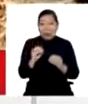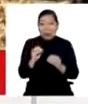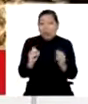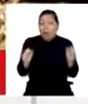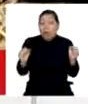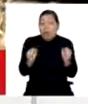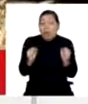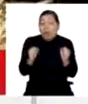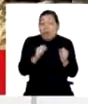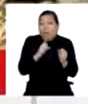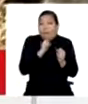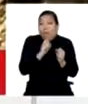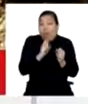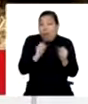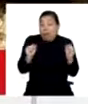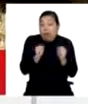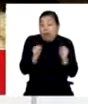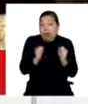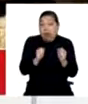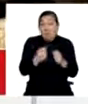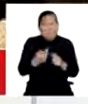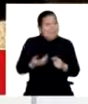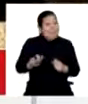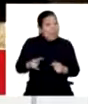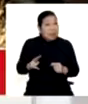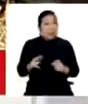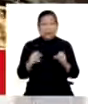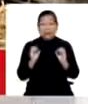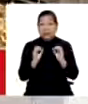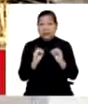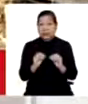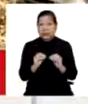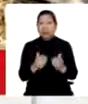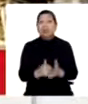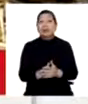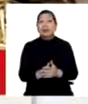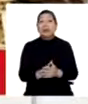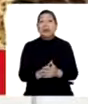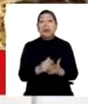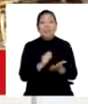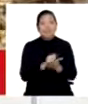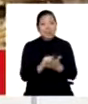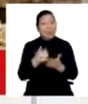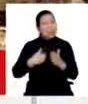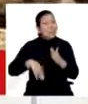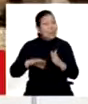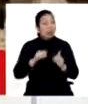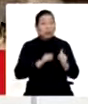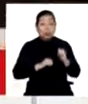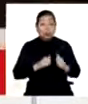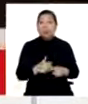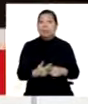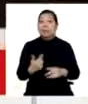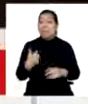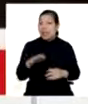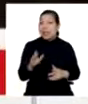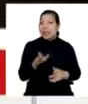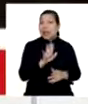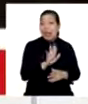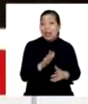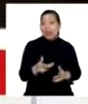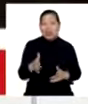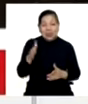las heladas o esas temporadas frías suelen darse en estos meses. Claro, ellos